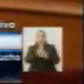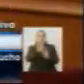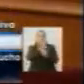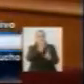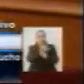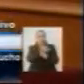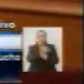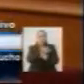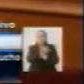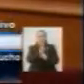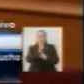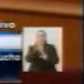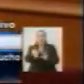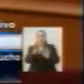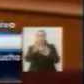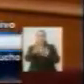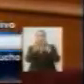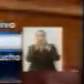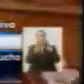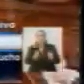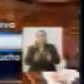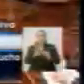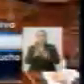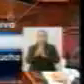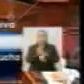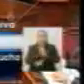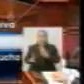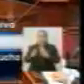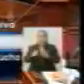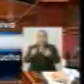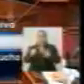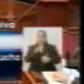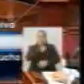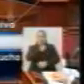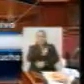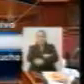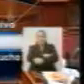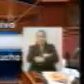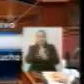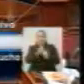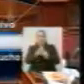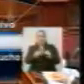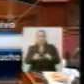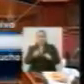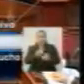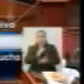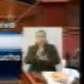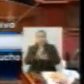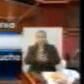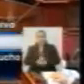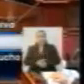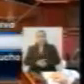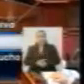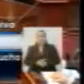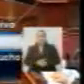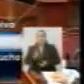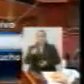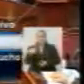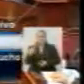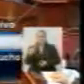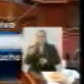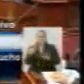mellará su moral su valor y su tradición en segundo lugar